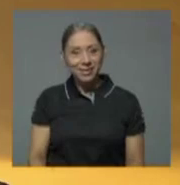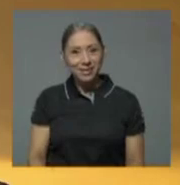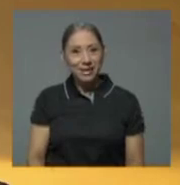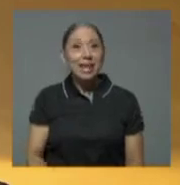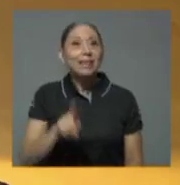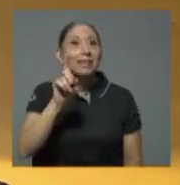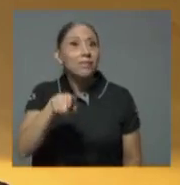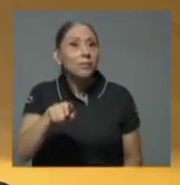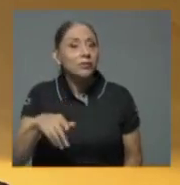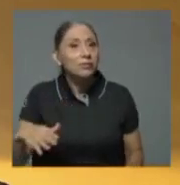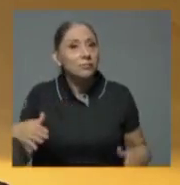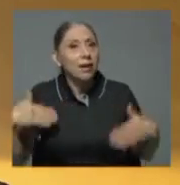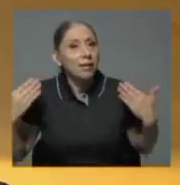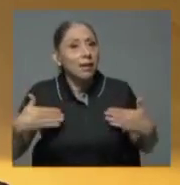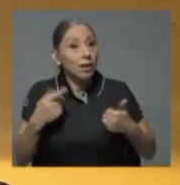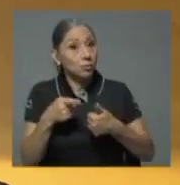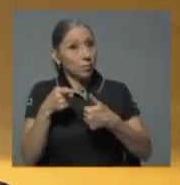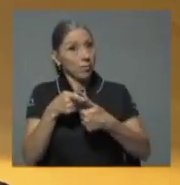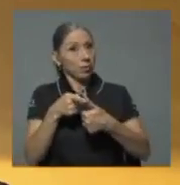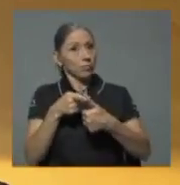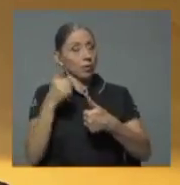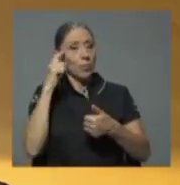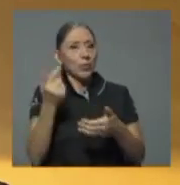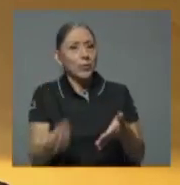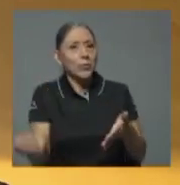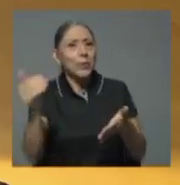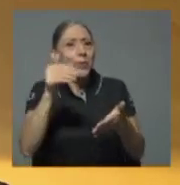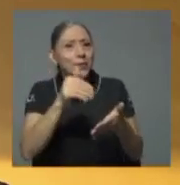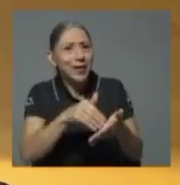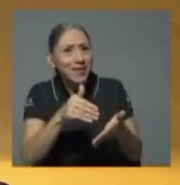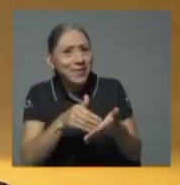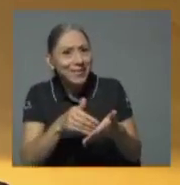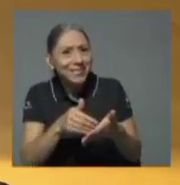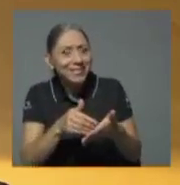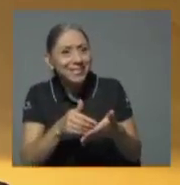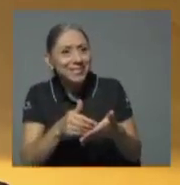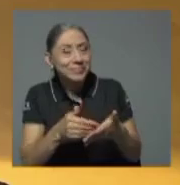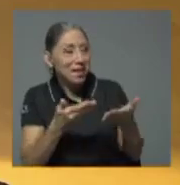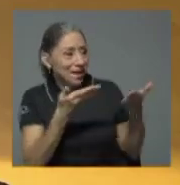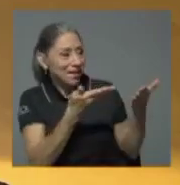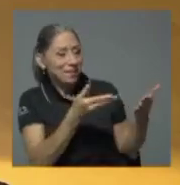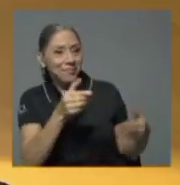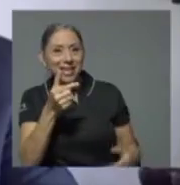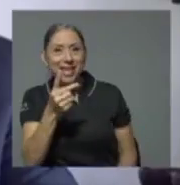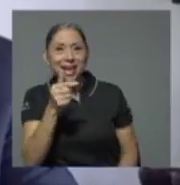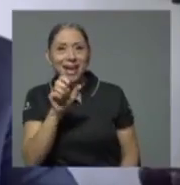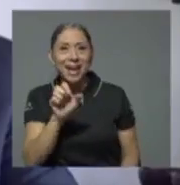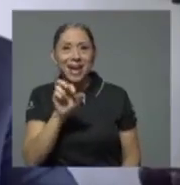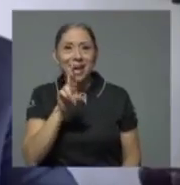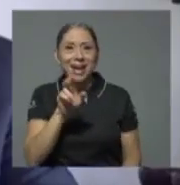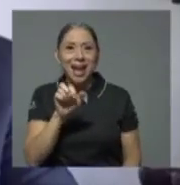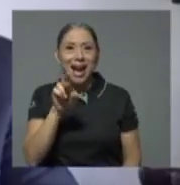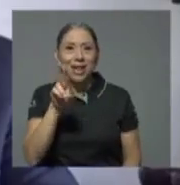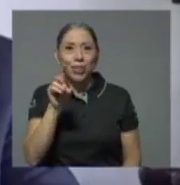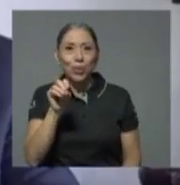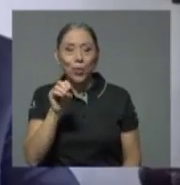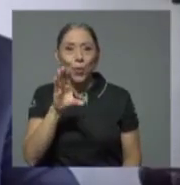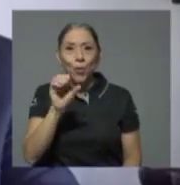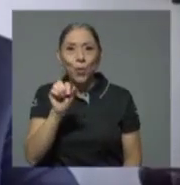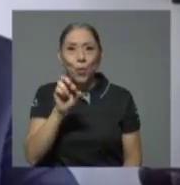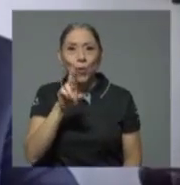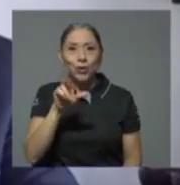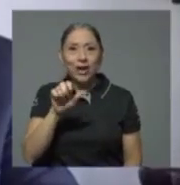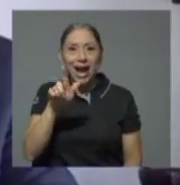que alegrarnos, primero porque de nuevo está don Gerardo Corrales con nosotros.